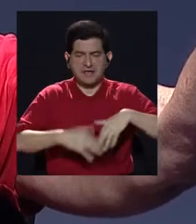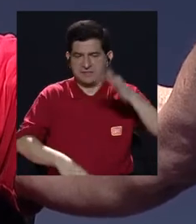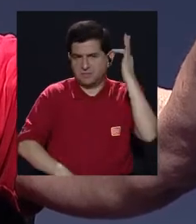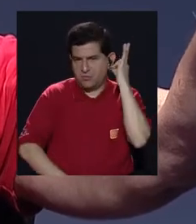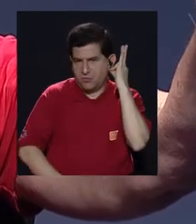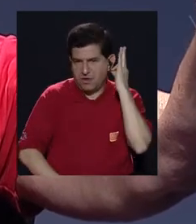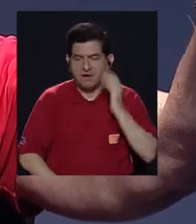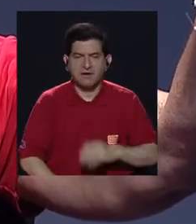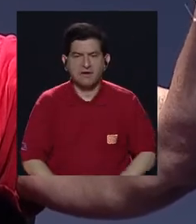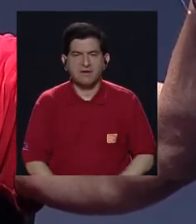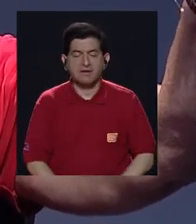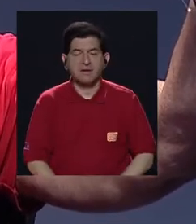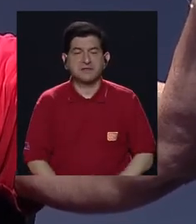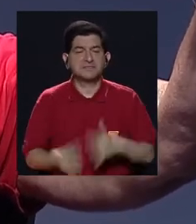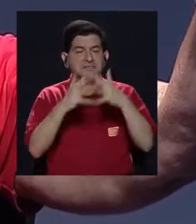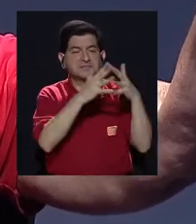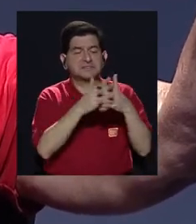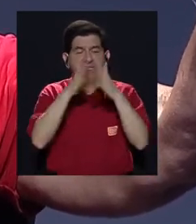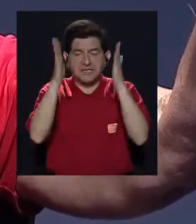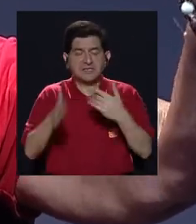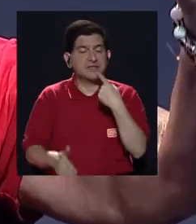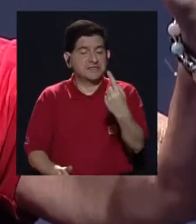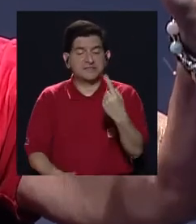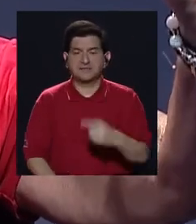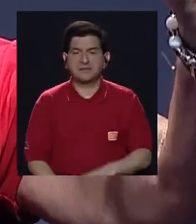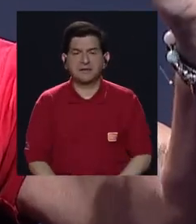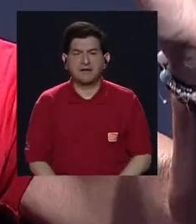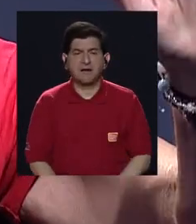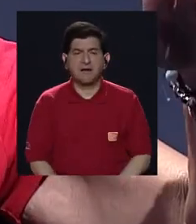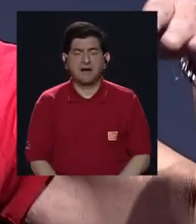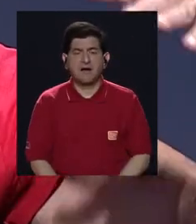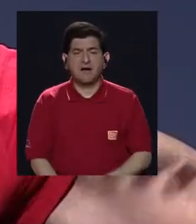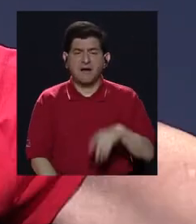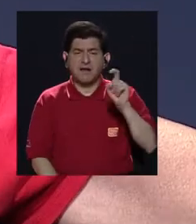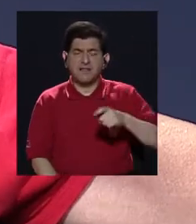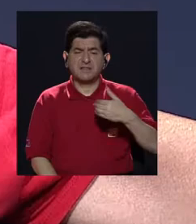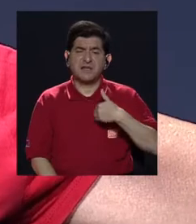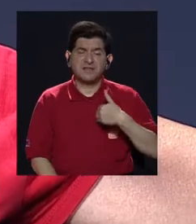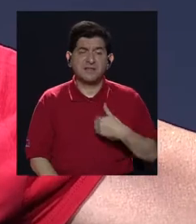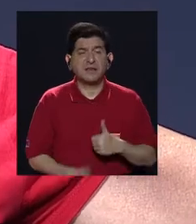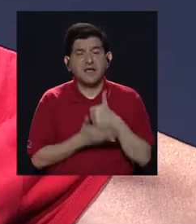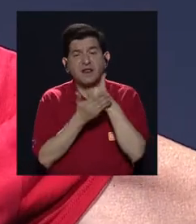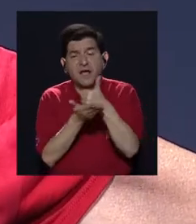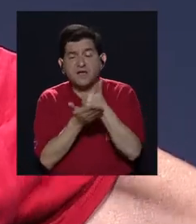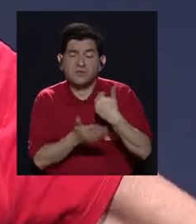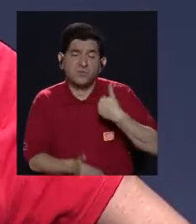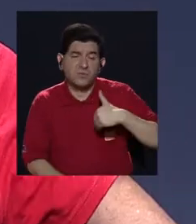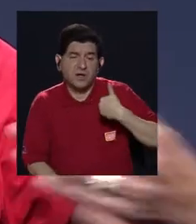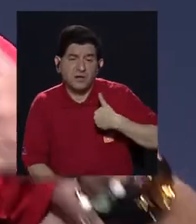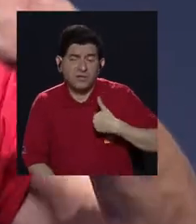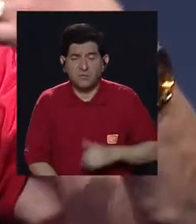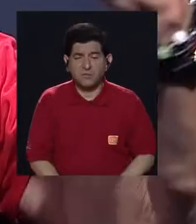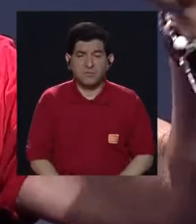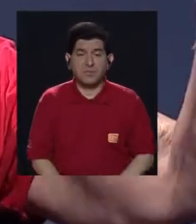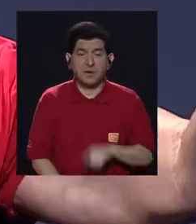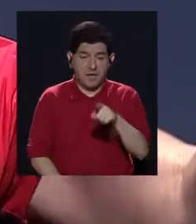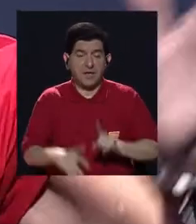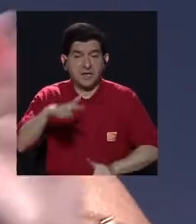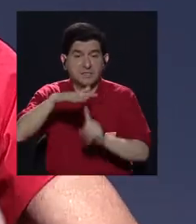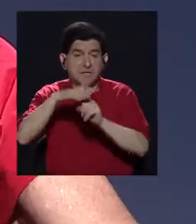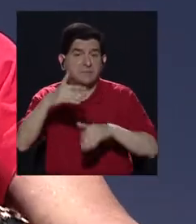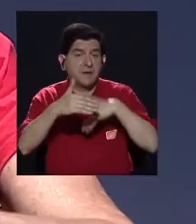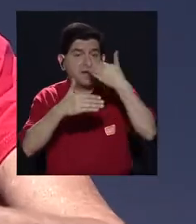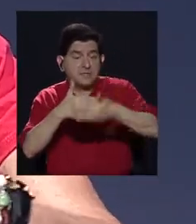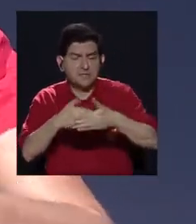femeninas las gringas decían que tenían que tener algún favor para algún caballero para poder